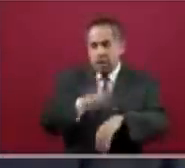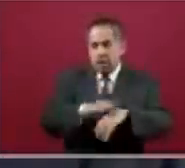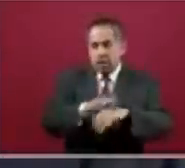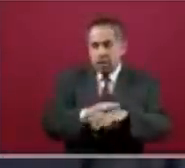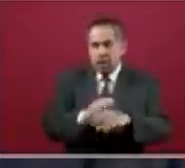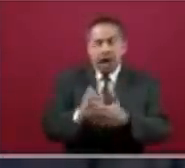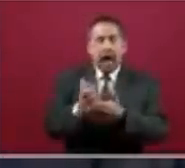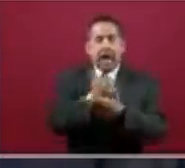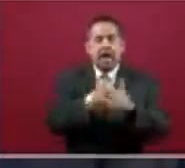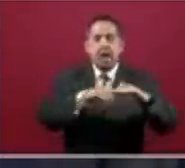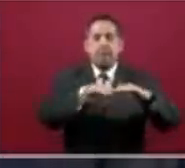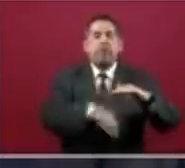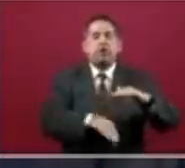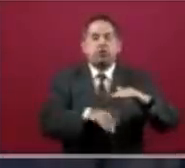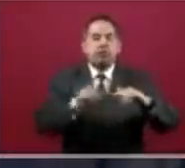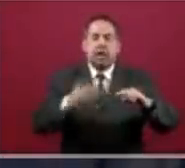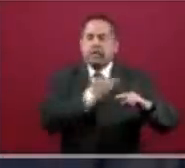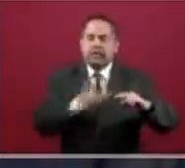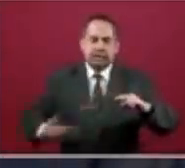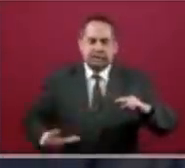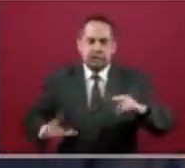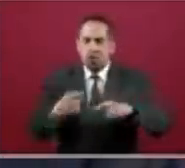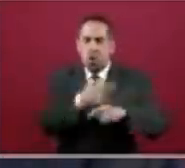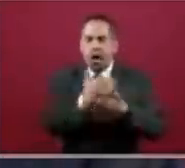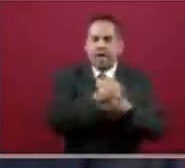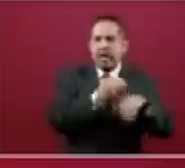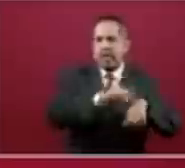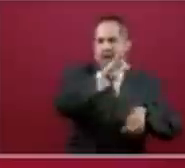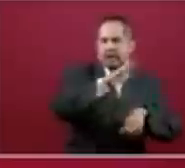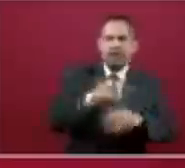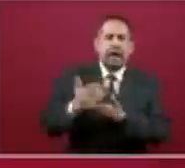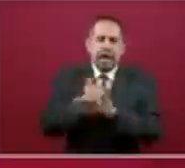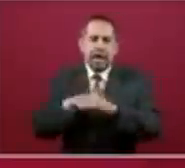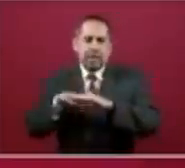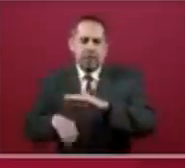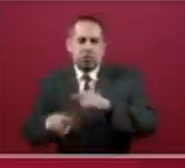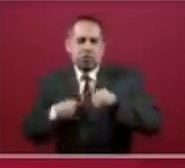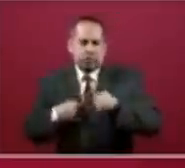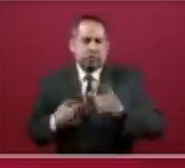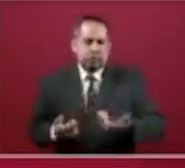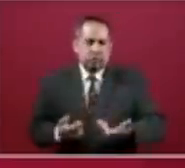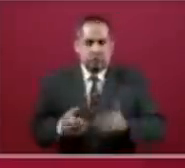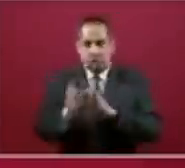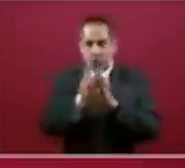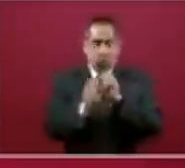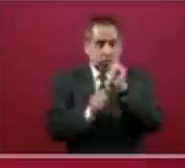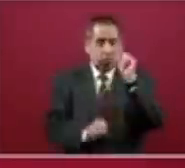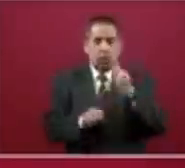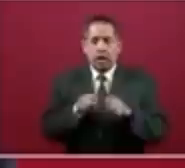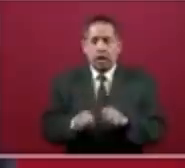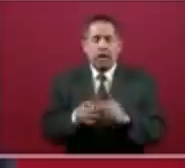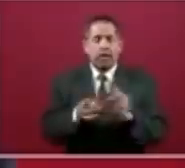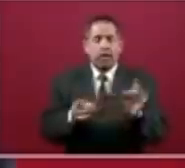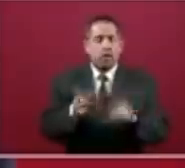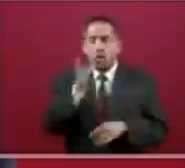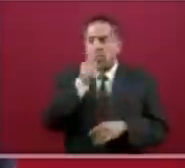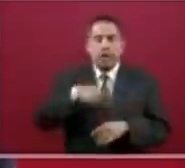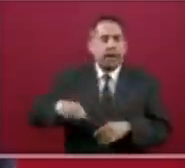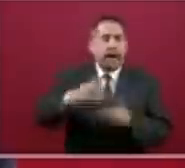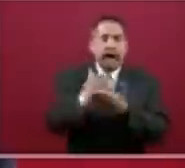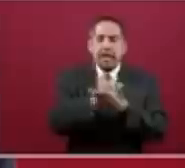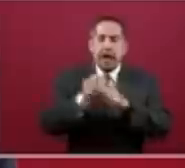ganan menos que el presidente, porque de acuerdo a la Constitución ya nadie puede